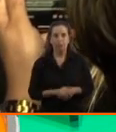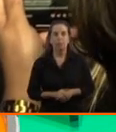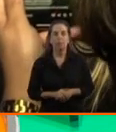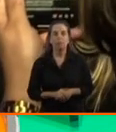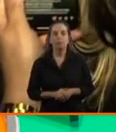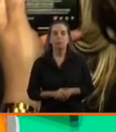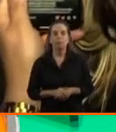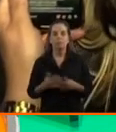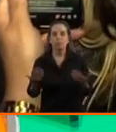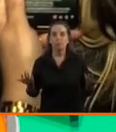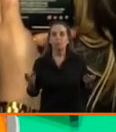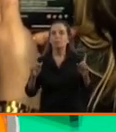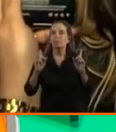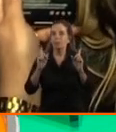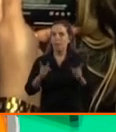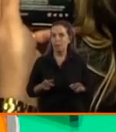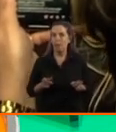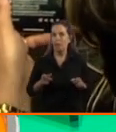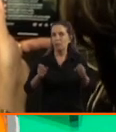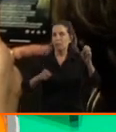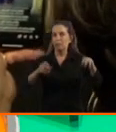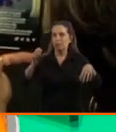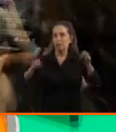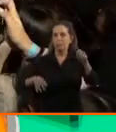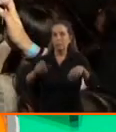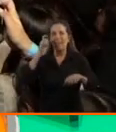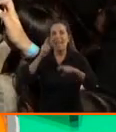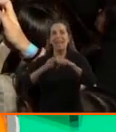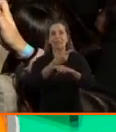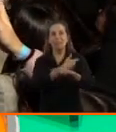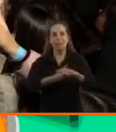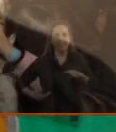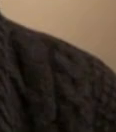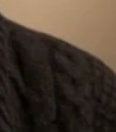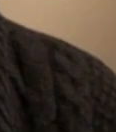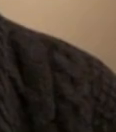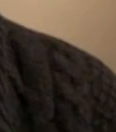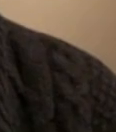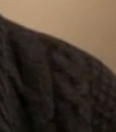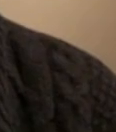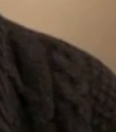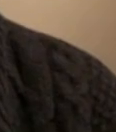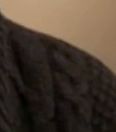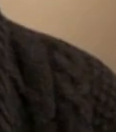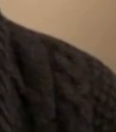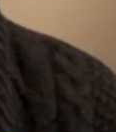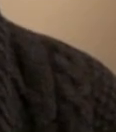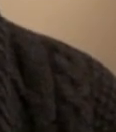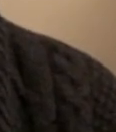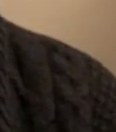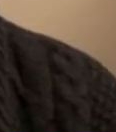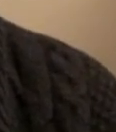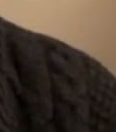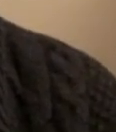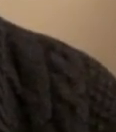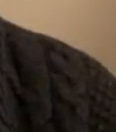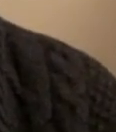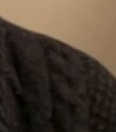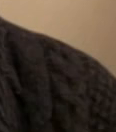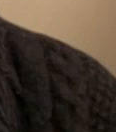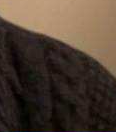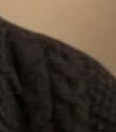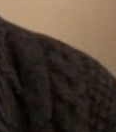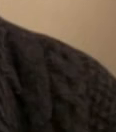parece como un ejercicio interesante, ¿no? Y después lo Y le mismo que la pregunto educación. ahí, señor Argentina ha sido un Costa, país pionero en educación, y ¿no? le pregunto ahí,